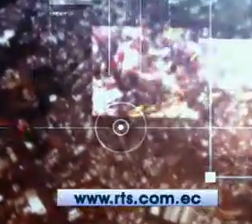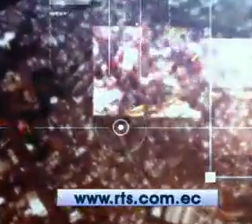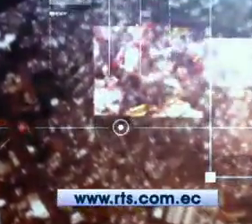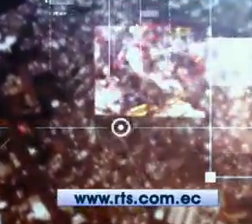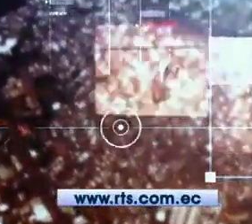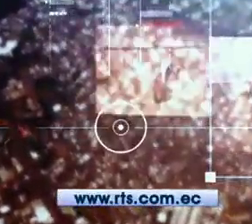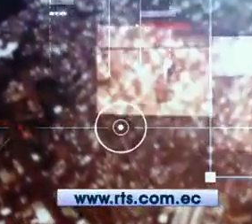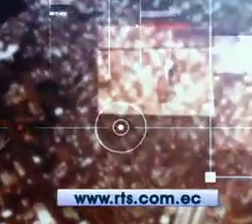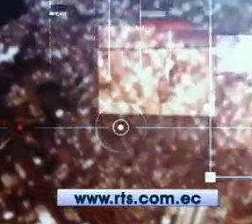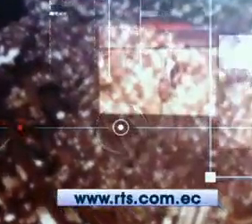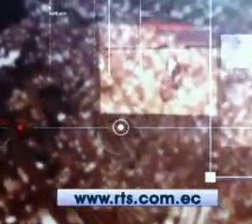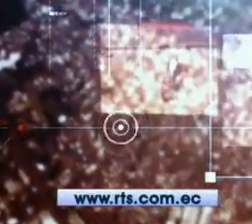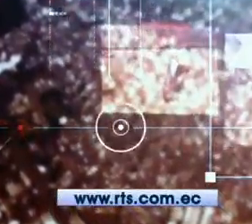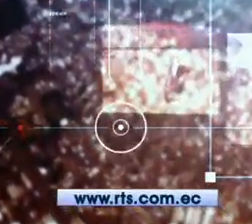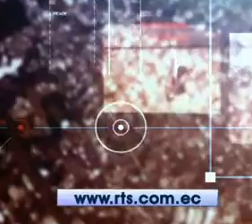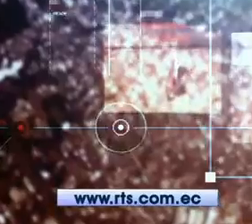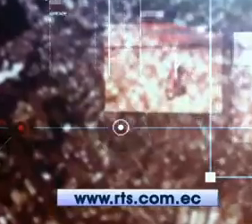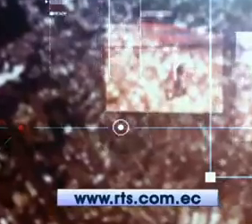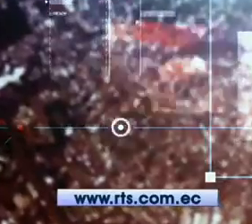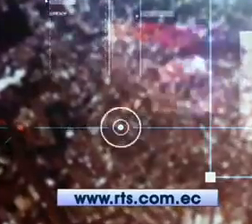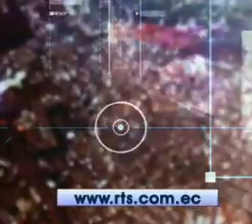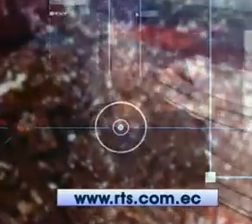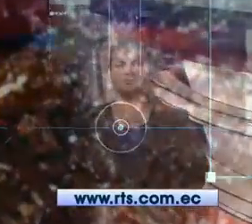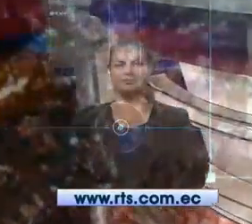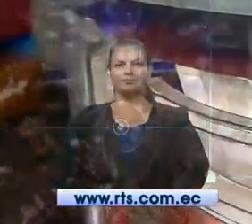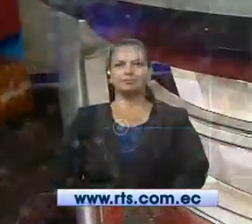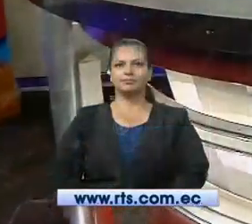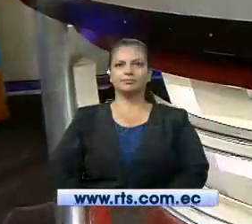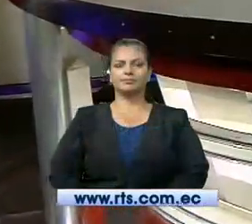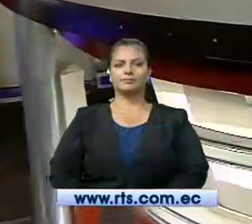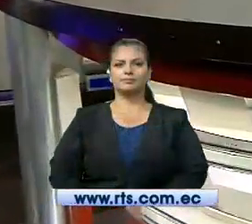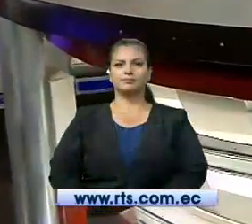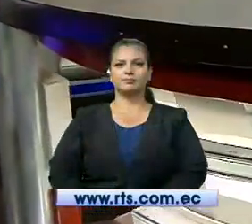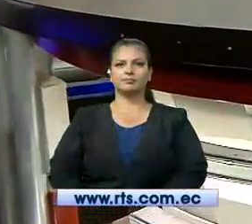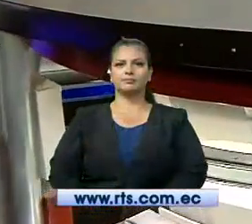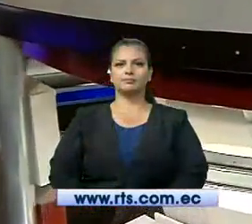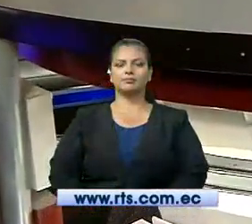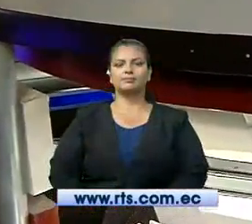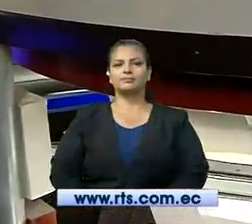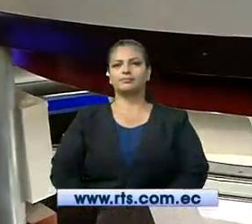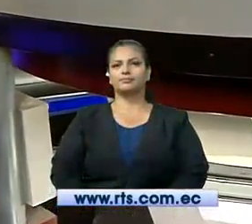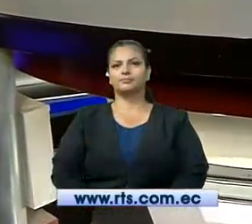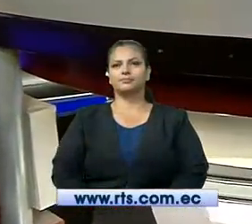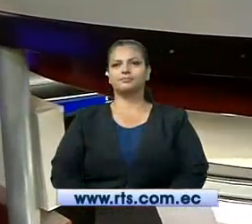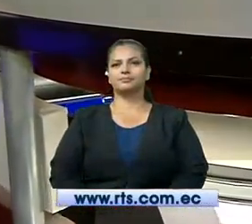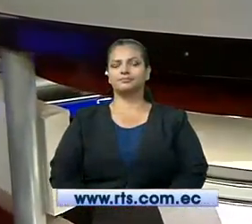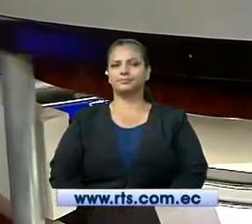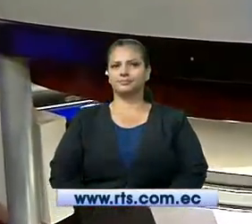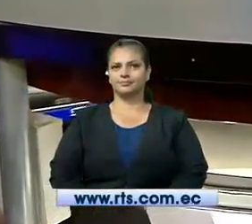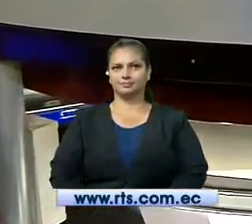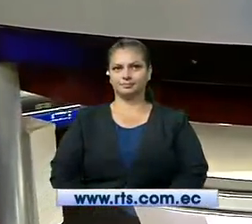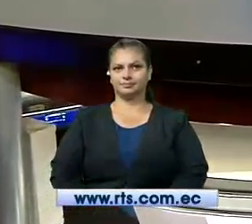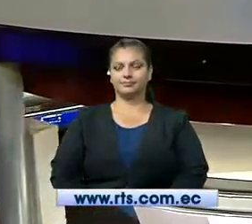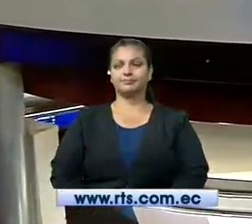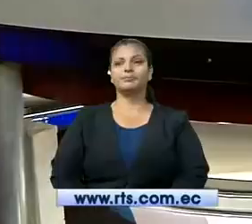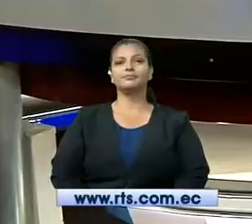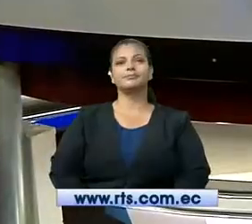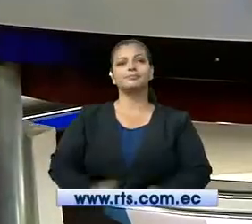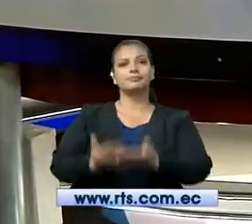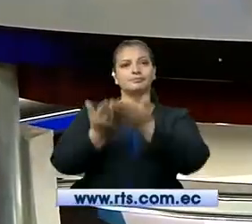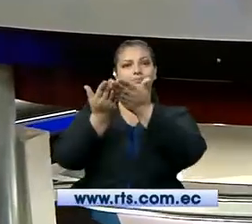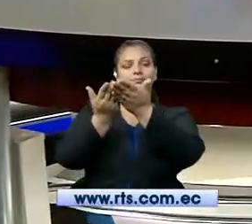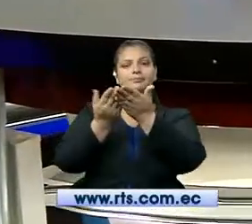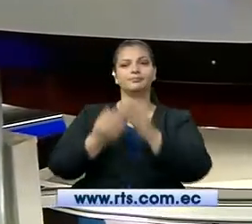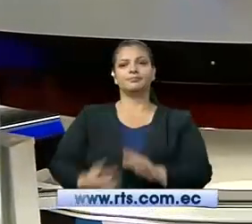pero no bueno de inmediato nuestro satélite funcionamiento para